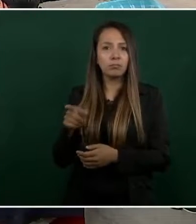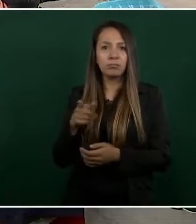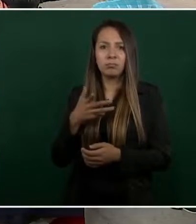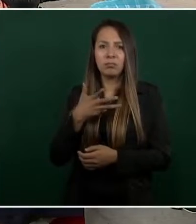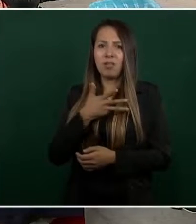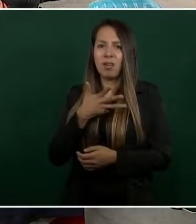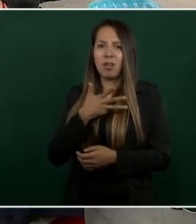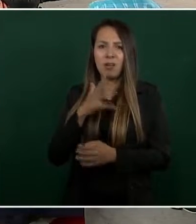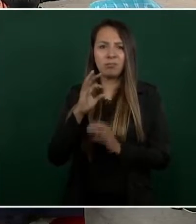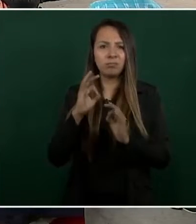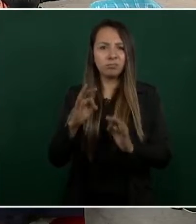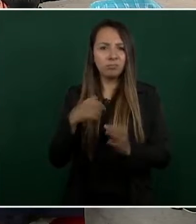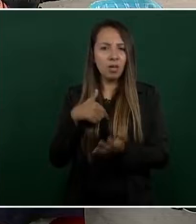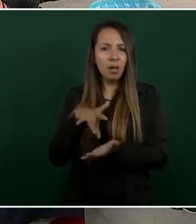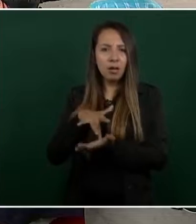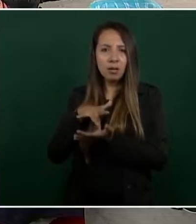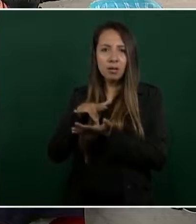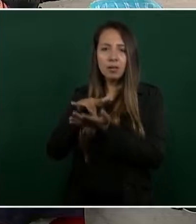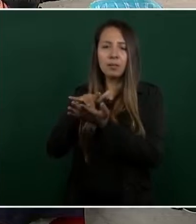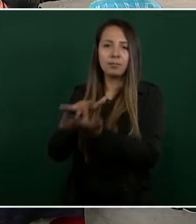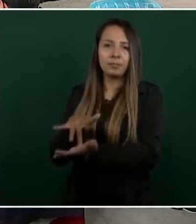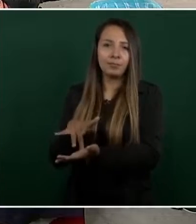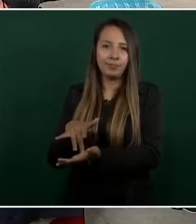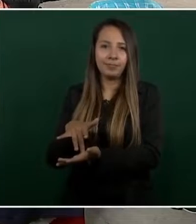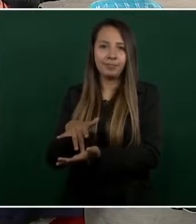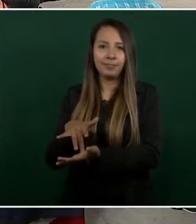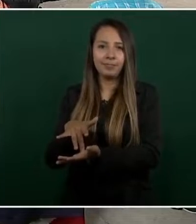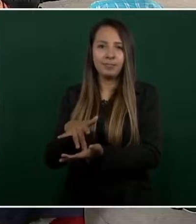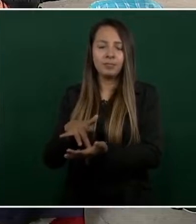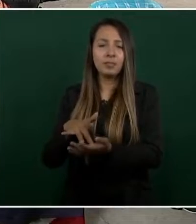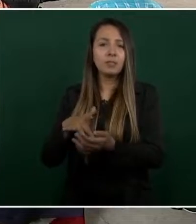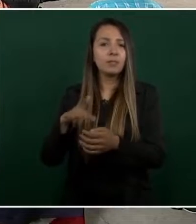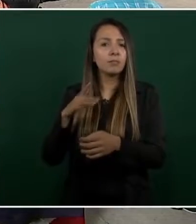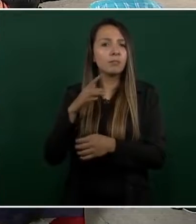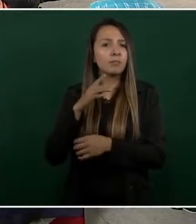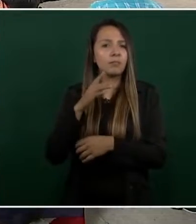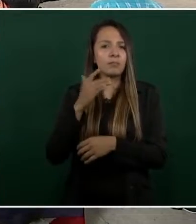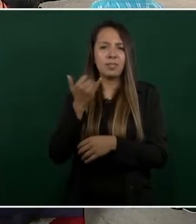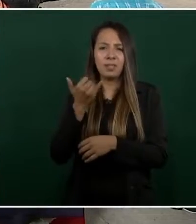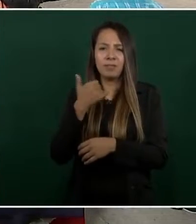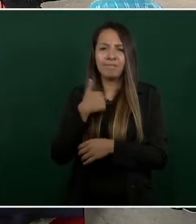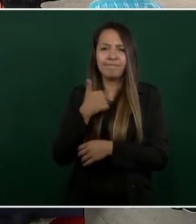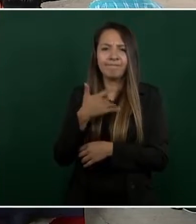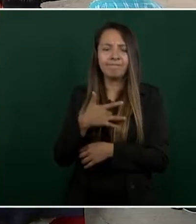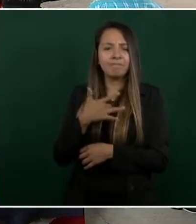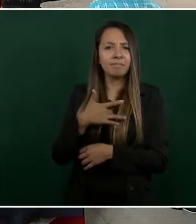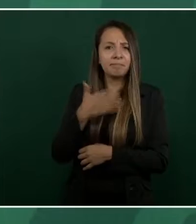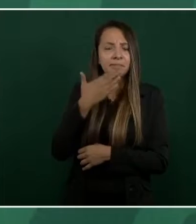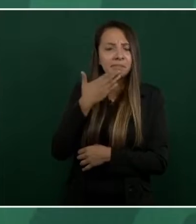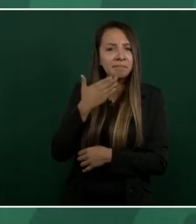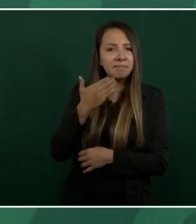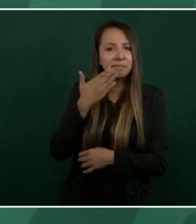nuestro apoyo y aún más con nuestra simpatía.